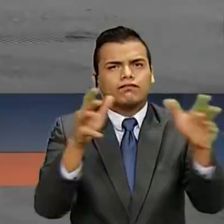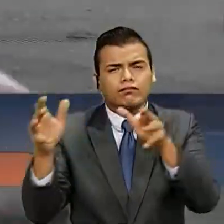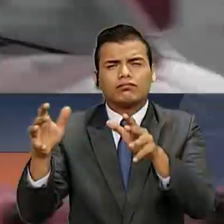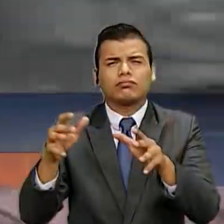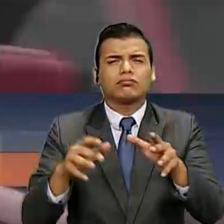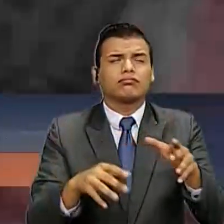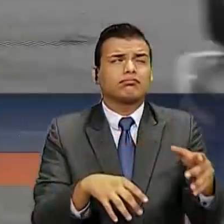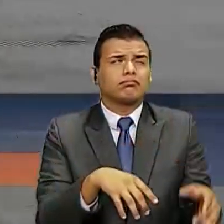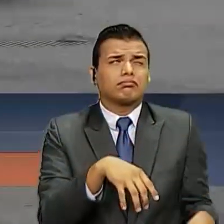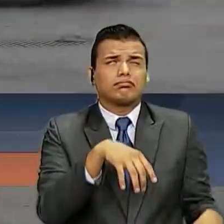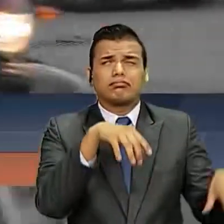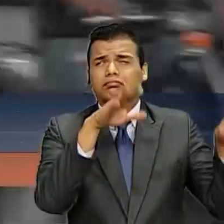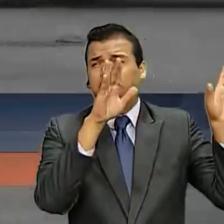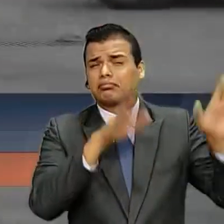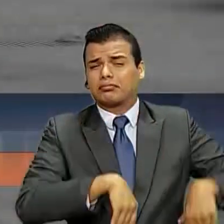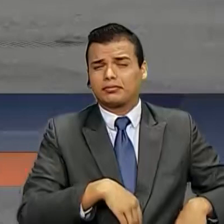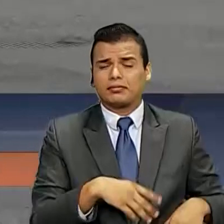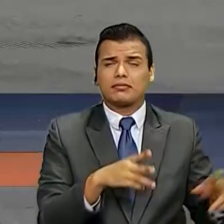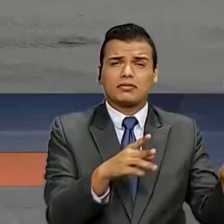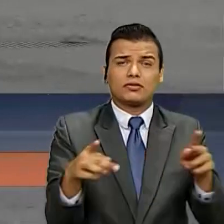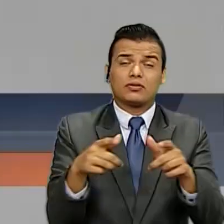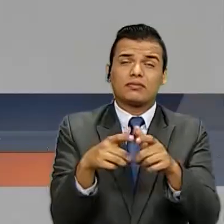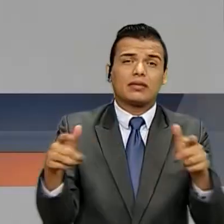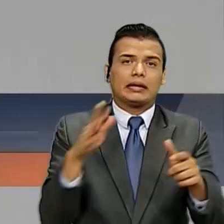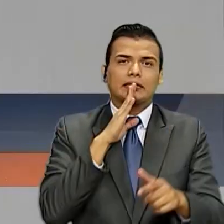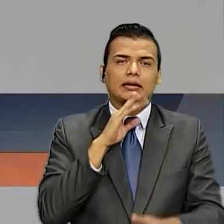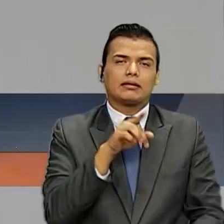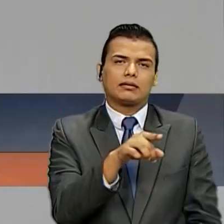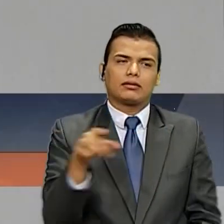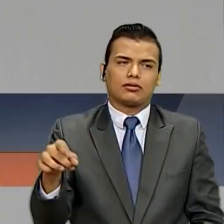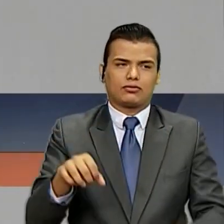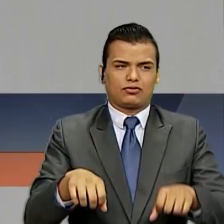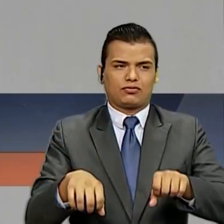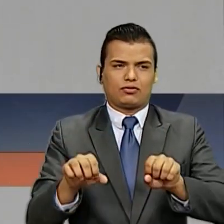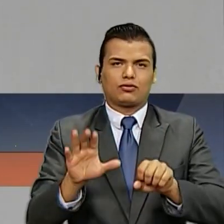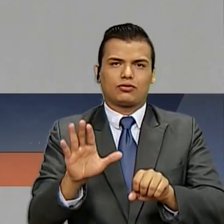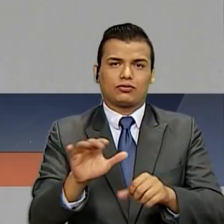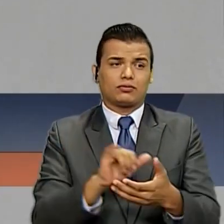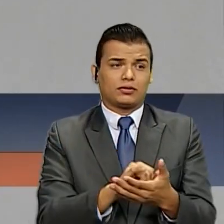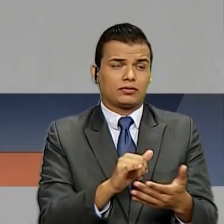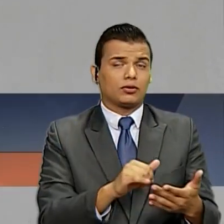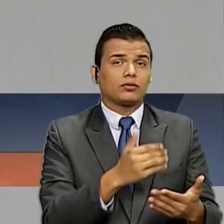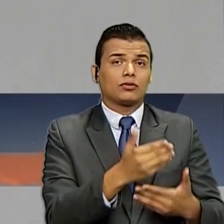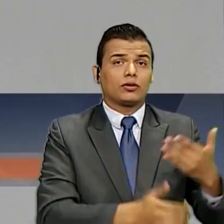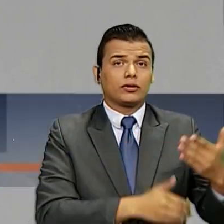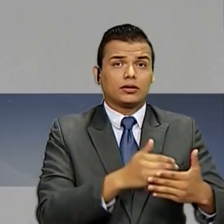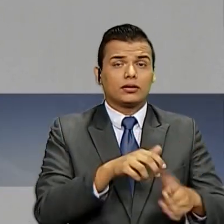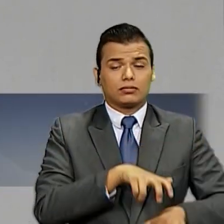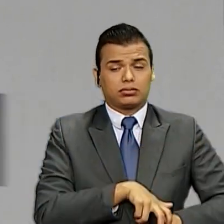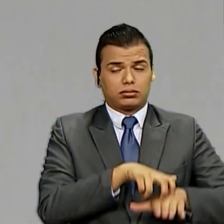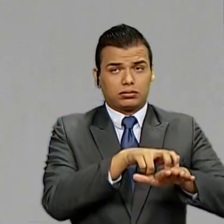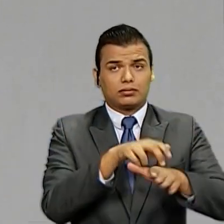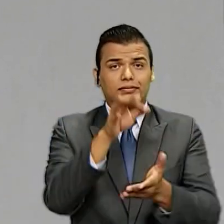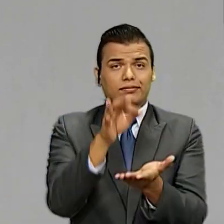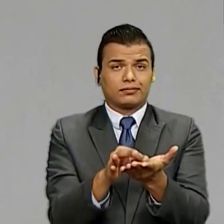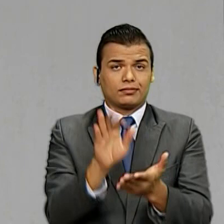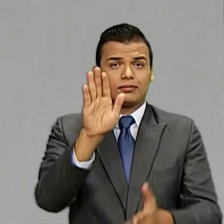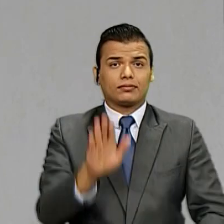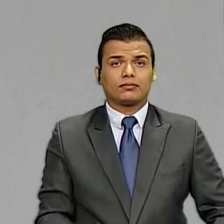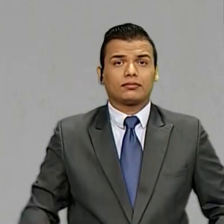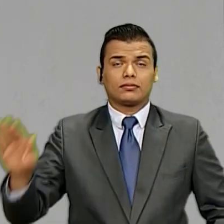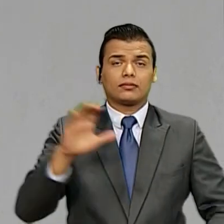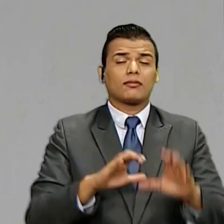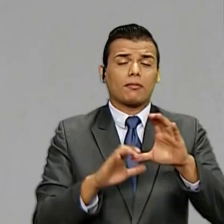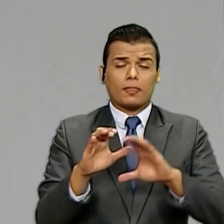motociclistas siguen siendo los mayores infractores de tránsito. Los procedimientos de tránsito por parte de la Policía Nacional aquí en la capital del departamento del Cauca